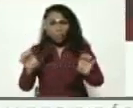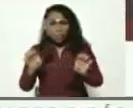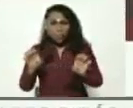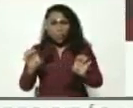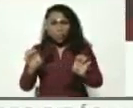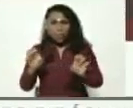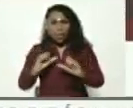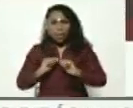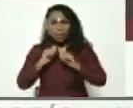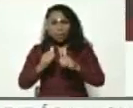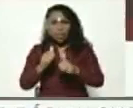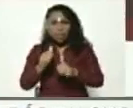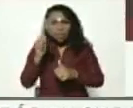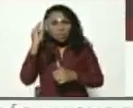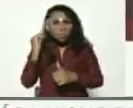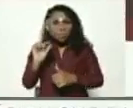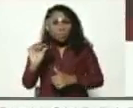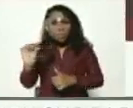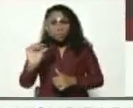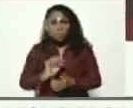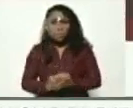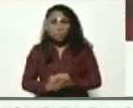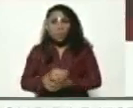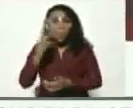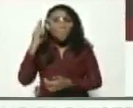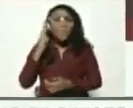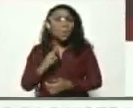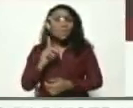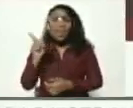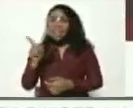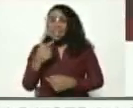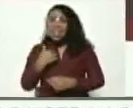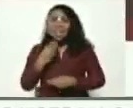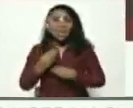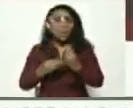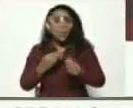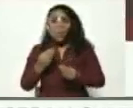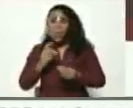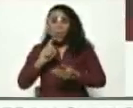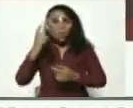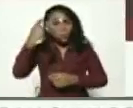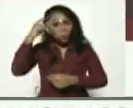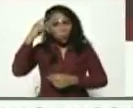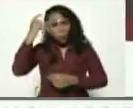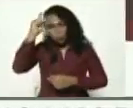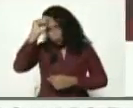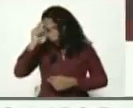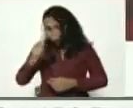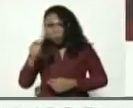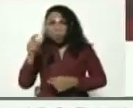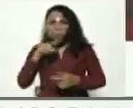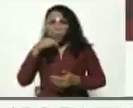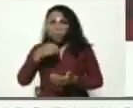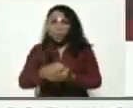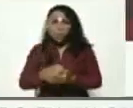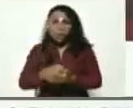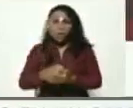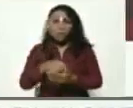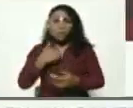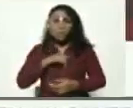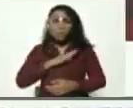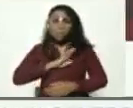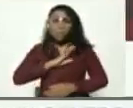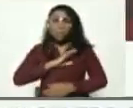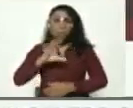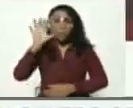Simoncito. Bolívar, quien honra con su nombre nuestra revolución y nuestra patria.